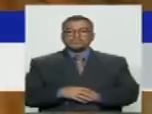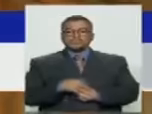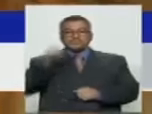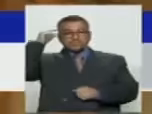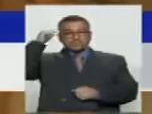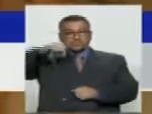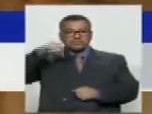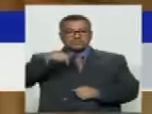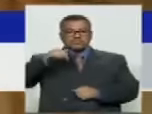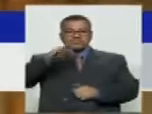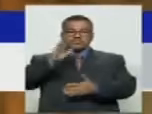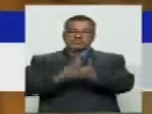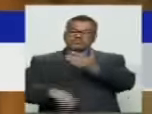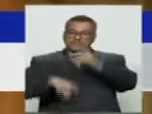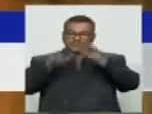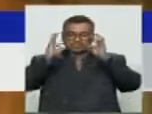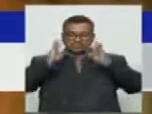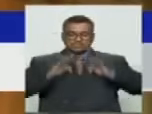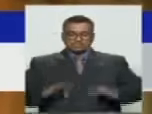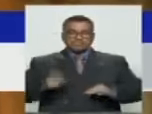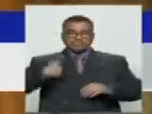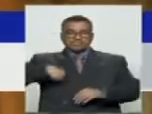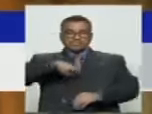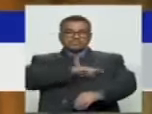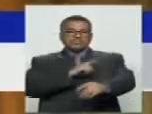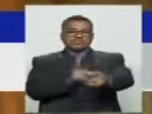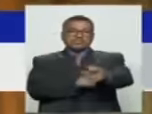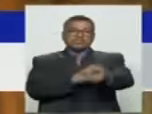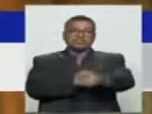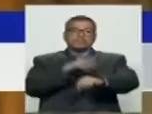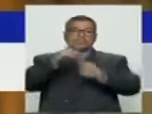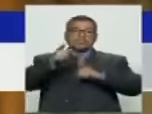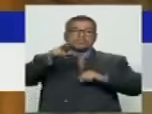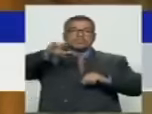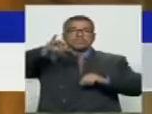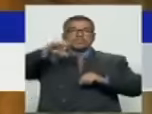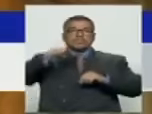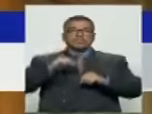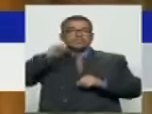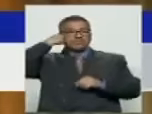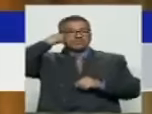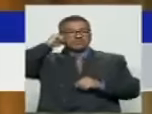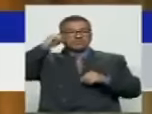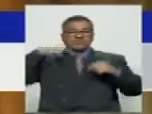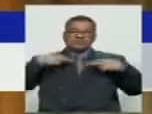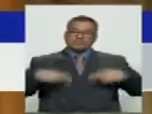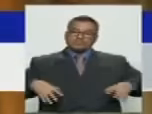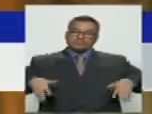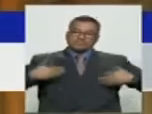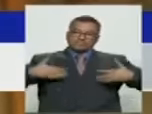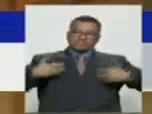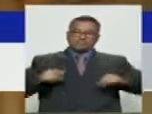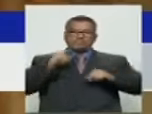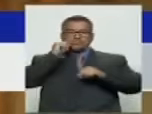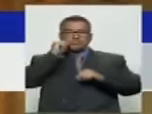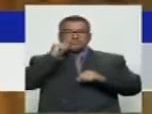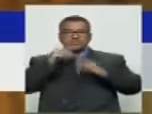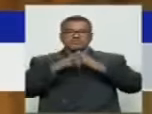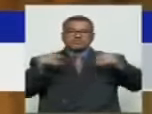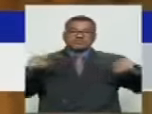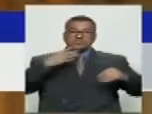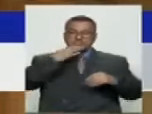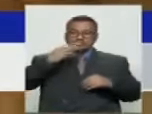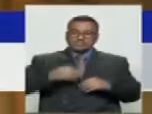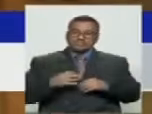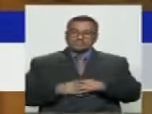día como hoy partió físicamente nuestro hermano Darío, pero lo recordamos en vida, lo recordamos en alegría. Un hombre de alta